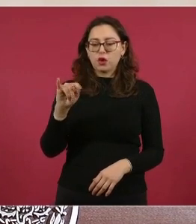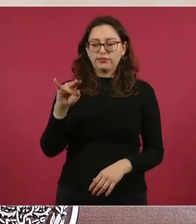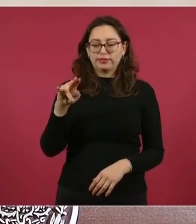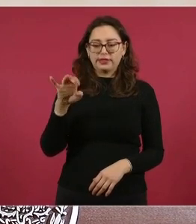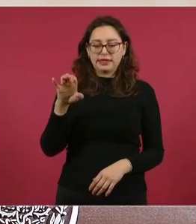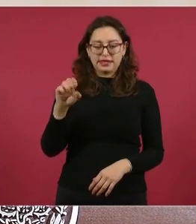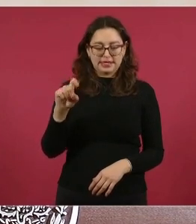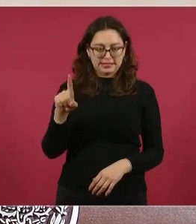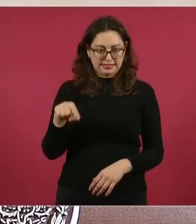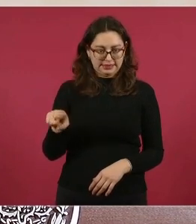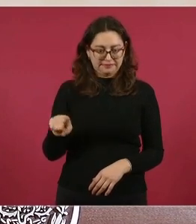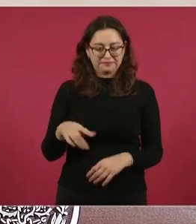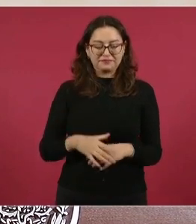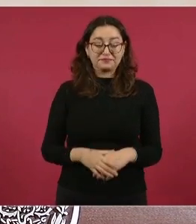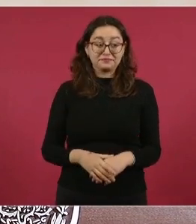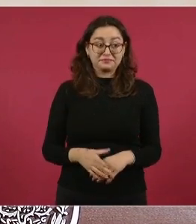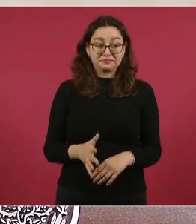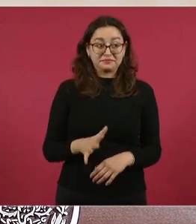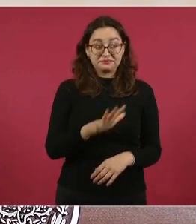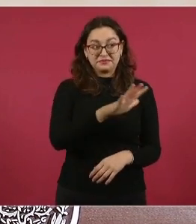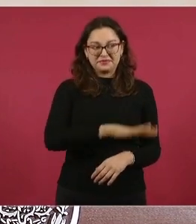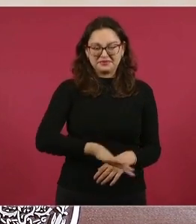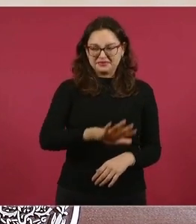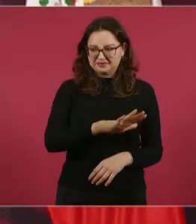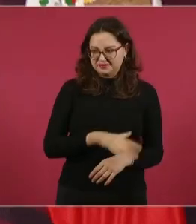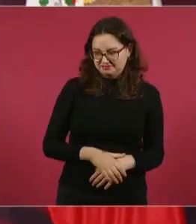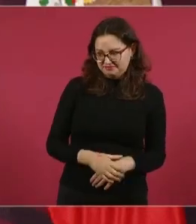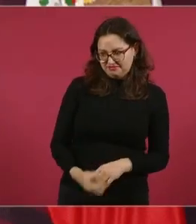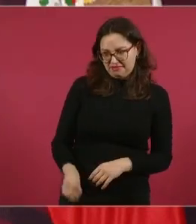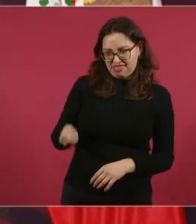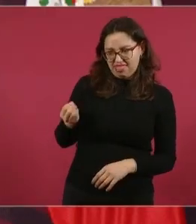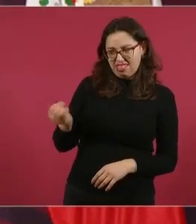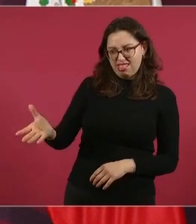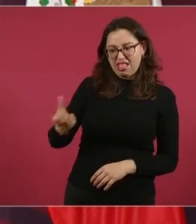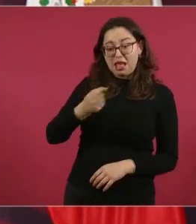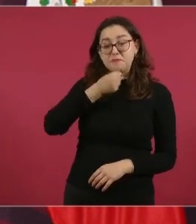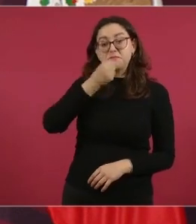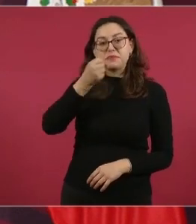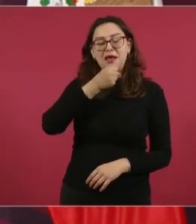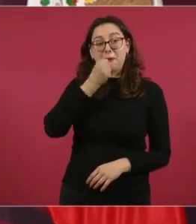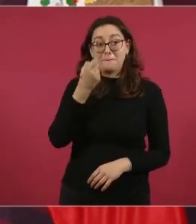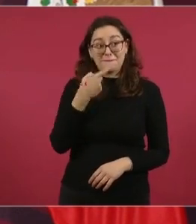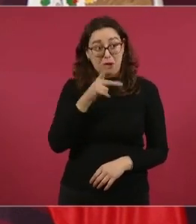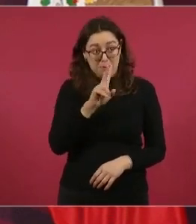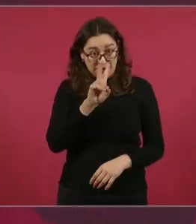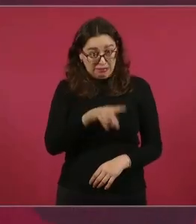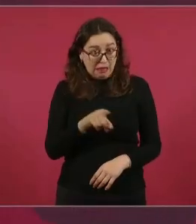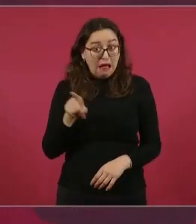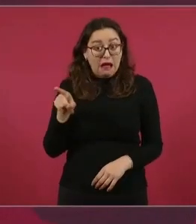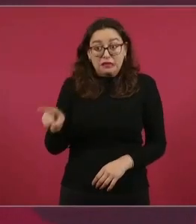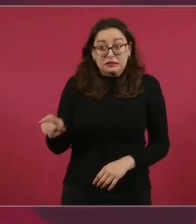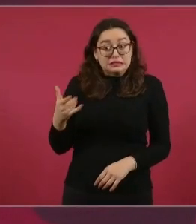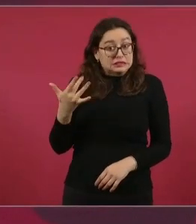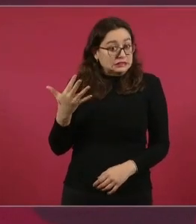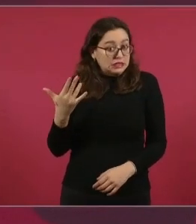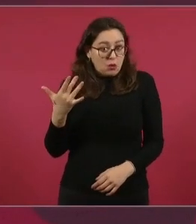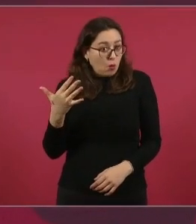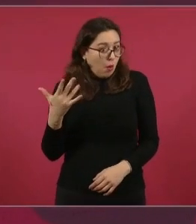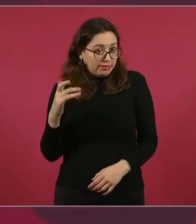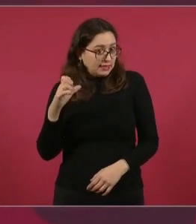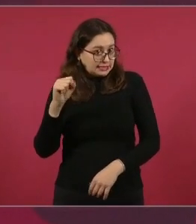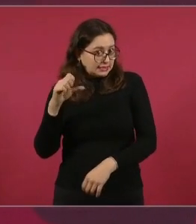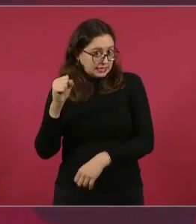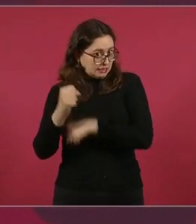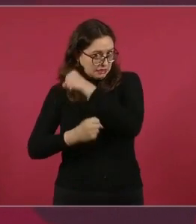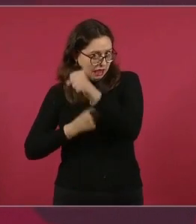pasa es que antes, cuando se llegaba a 50, a 60, ya era una persona adulta, un